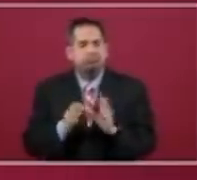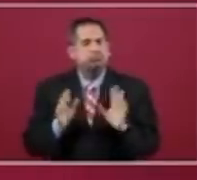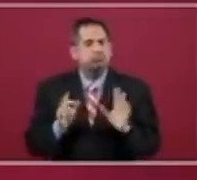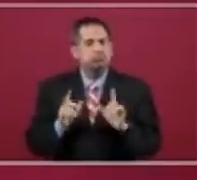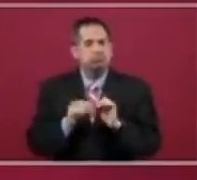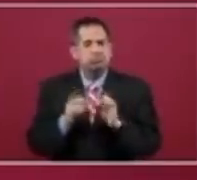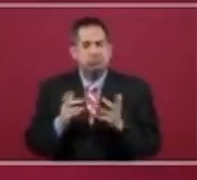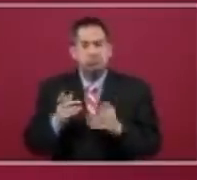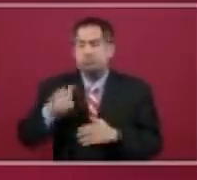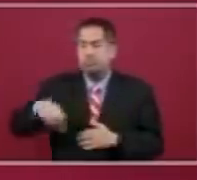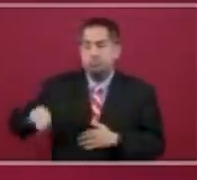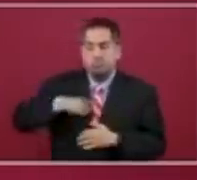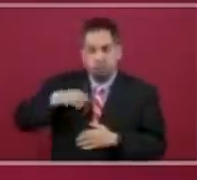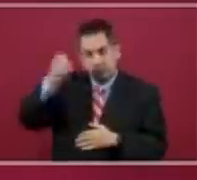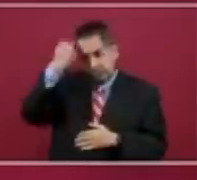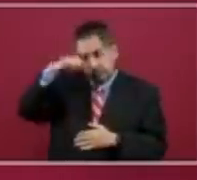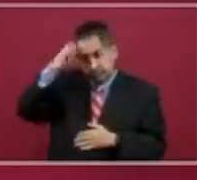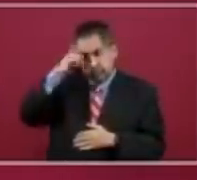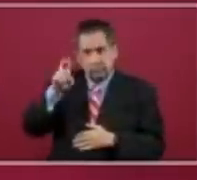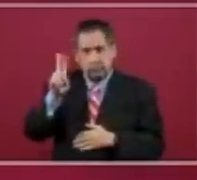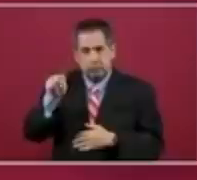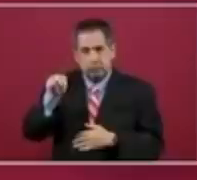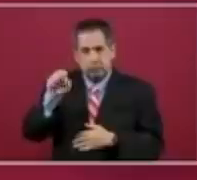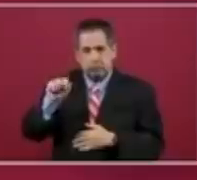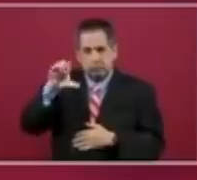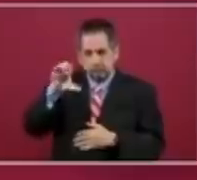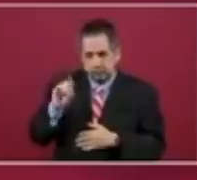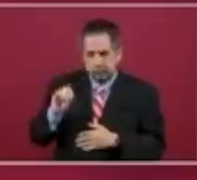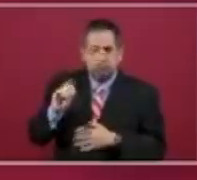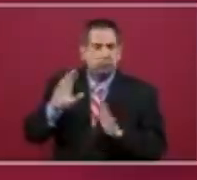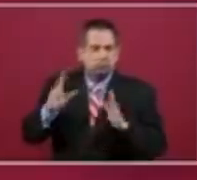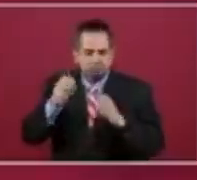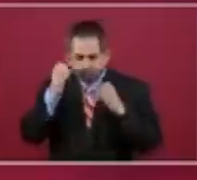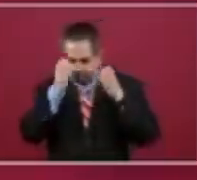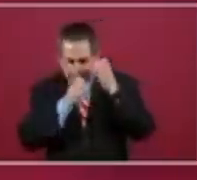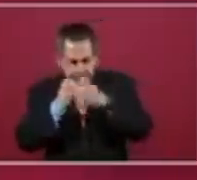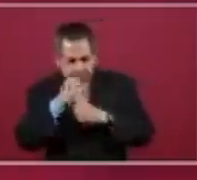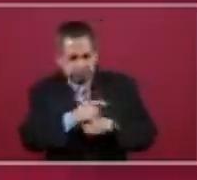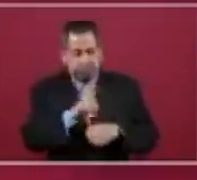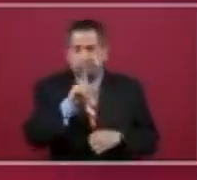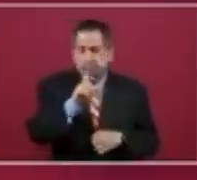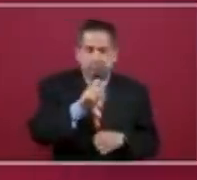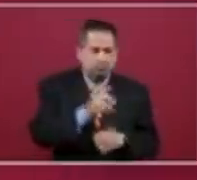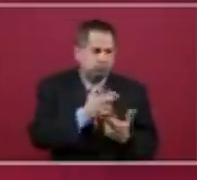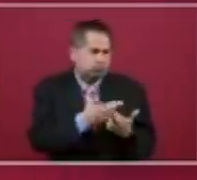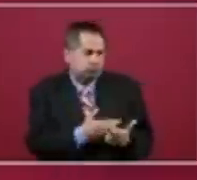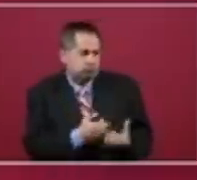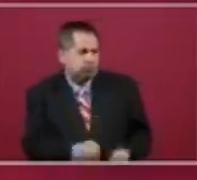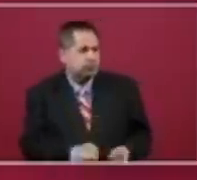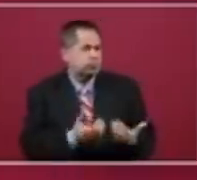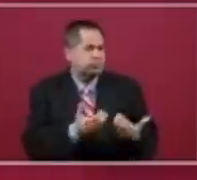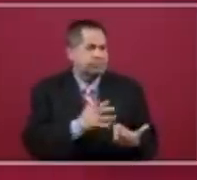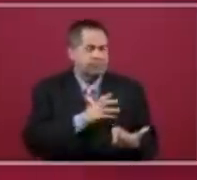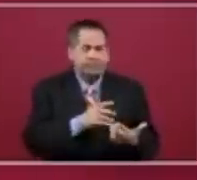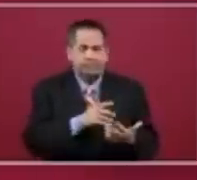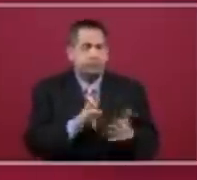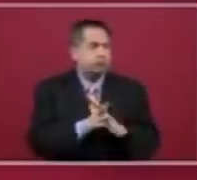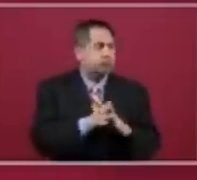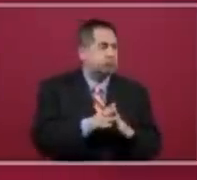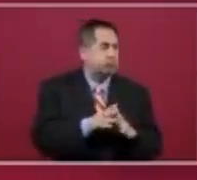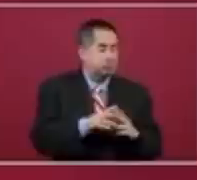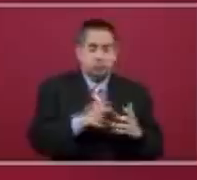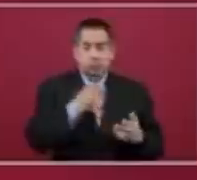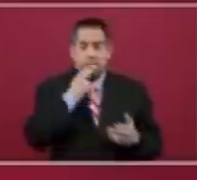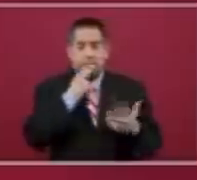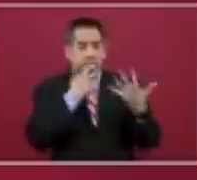que los expertos de UNESCO van a evaluar la calidad y la cantidad del agua, es decir, el impacto que podía tener